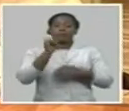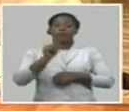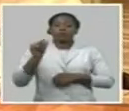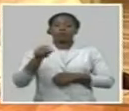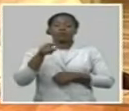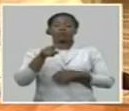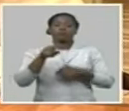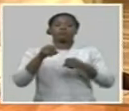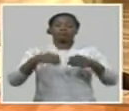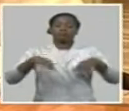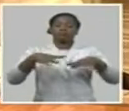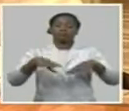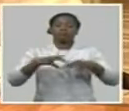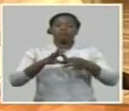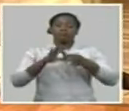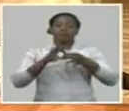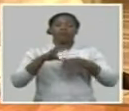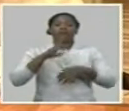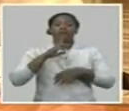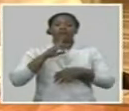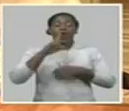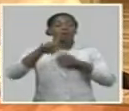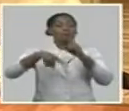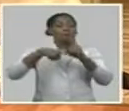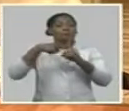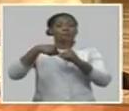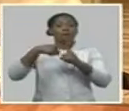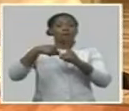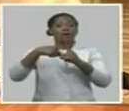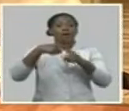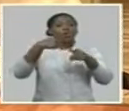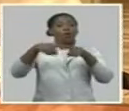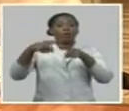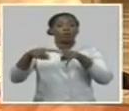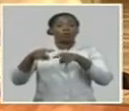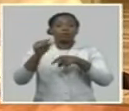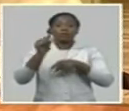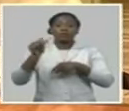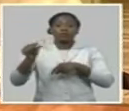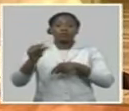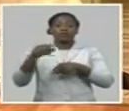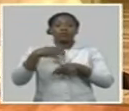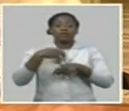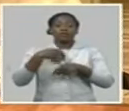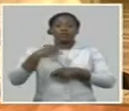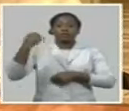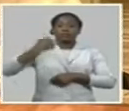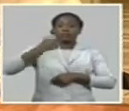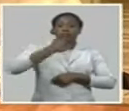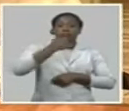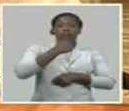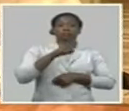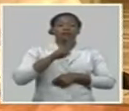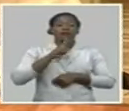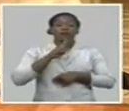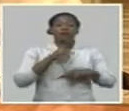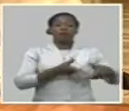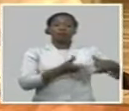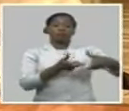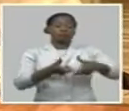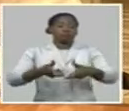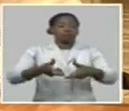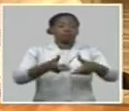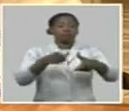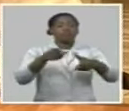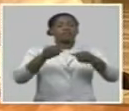más casi las 500 mil personas que reciben agua en pipa crea una situación bien compleja si tenemos